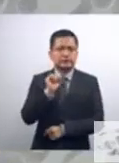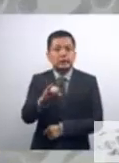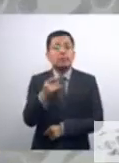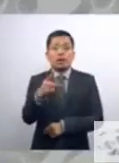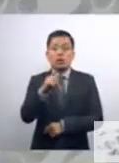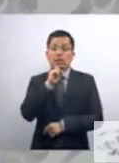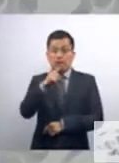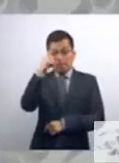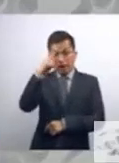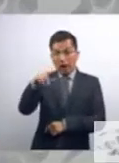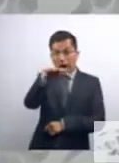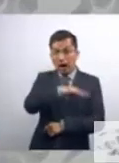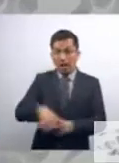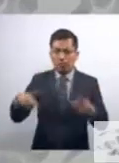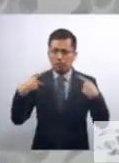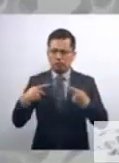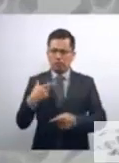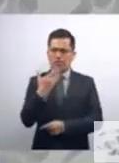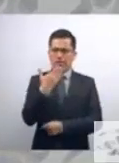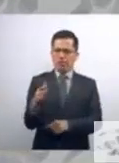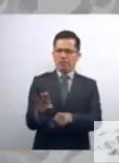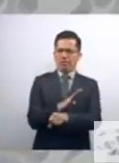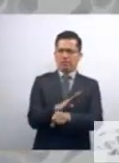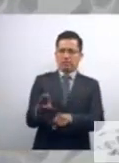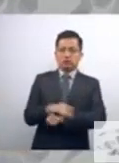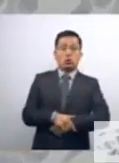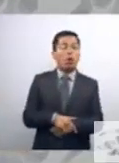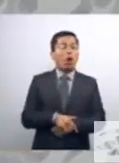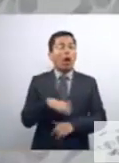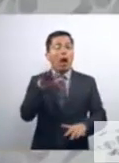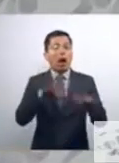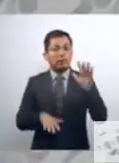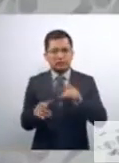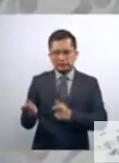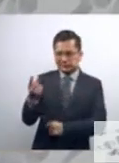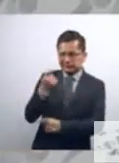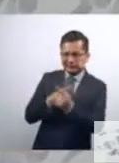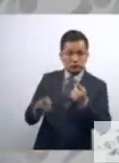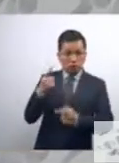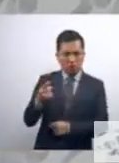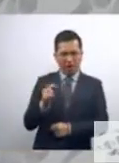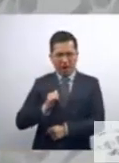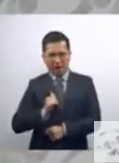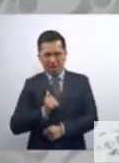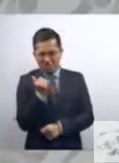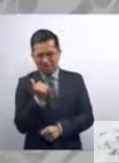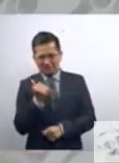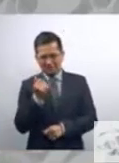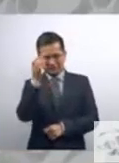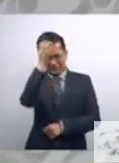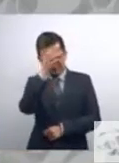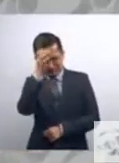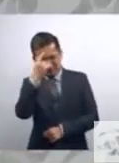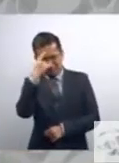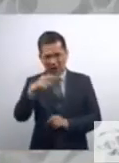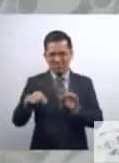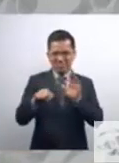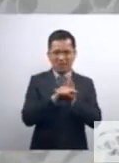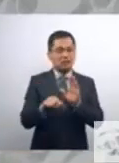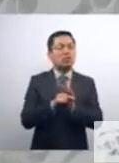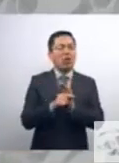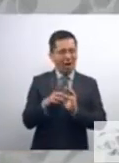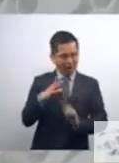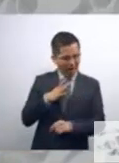ciencia negativamente siempre está presente. Debido a la neutralidad de la ciencia, su